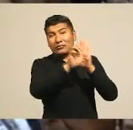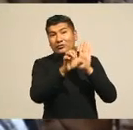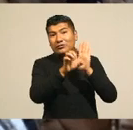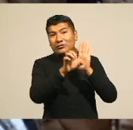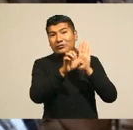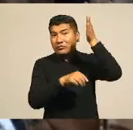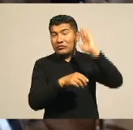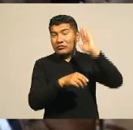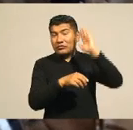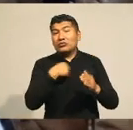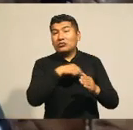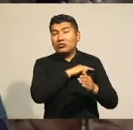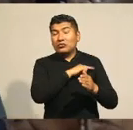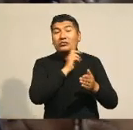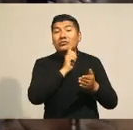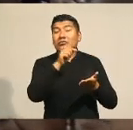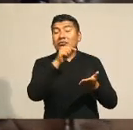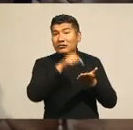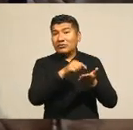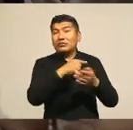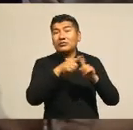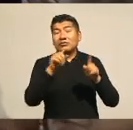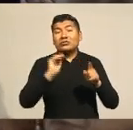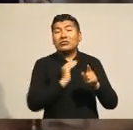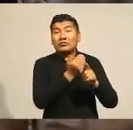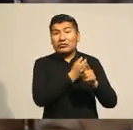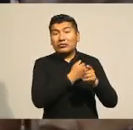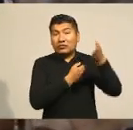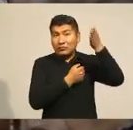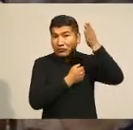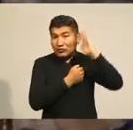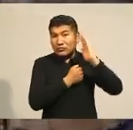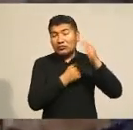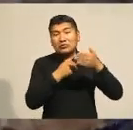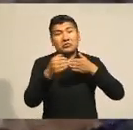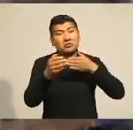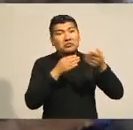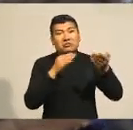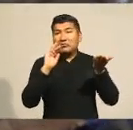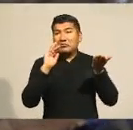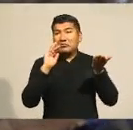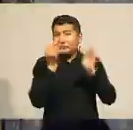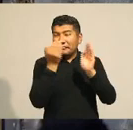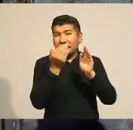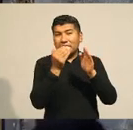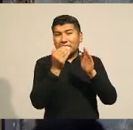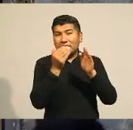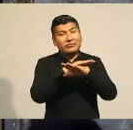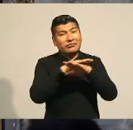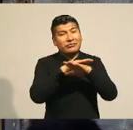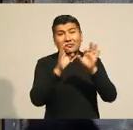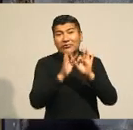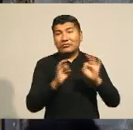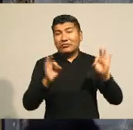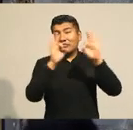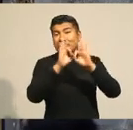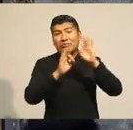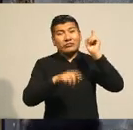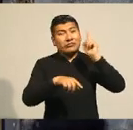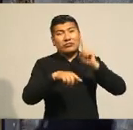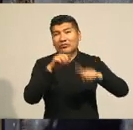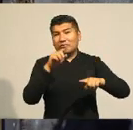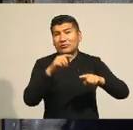estamos al servicio de nuestro Dios. Y aunque pareciera una cosa sin importancia, no se podía